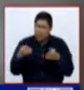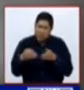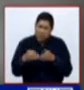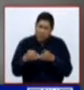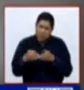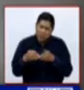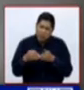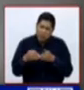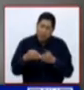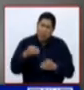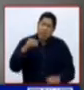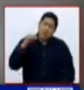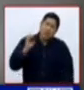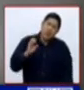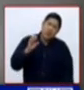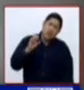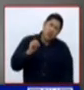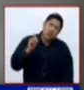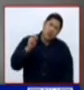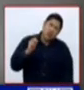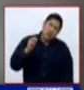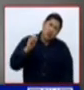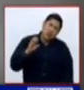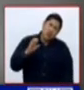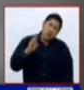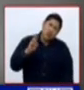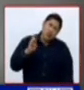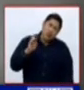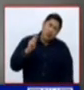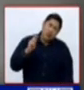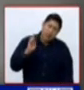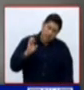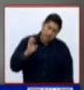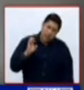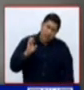de Concretec Chijini Alto, entrando camino a Viacha.